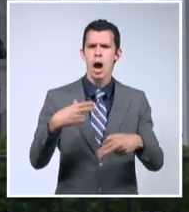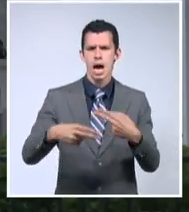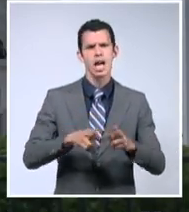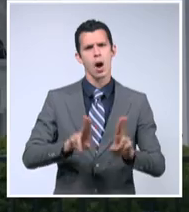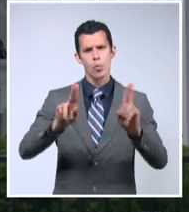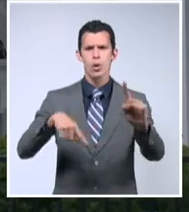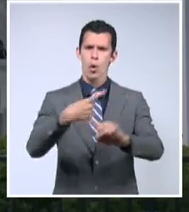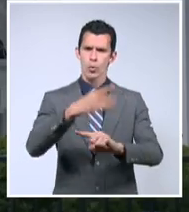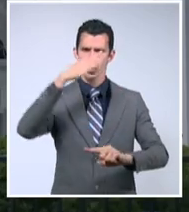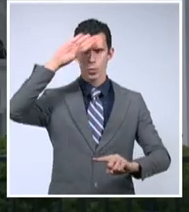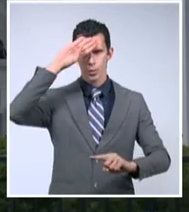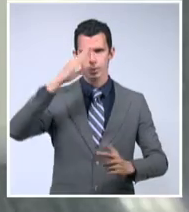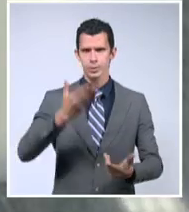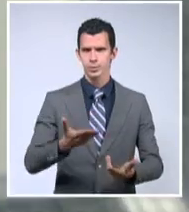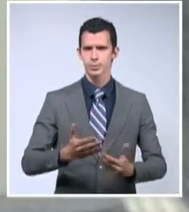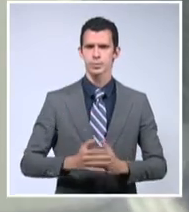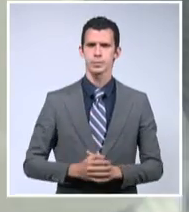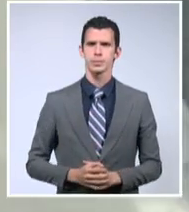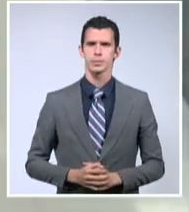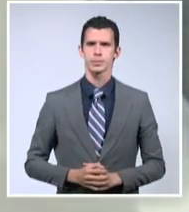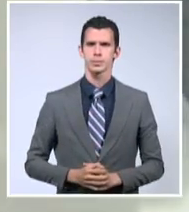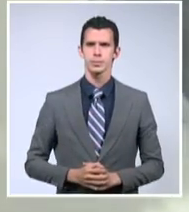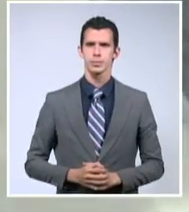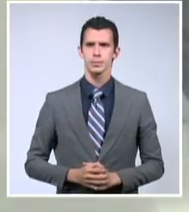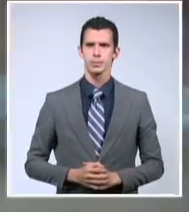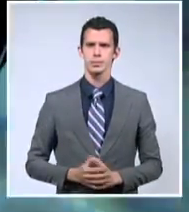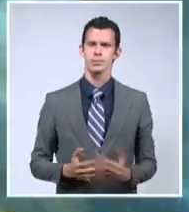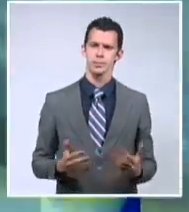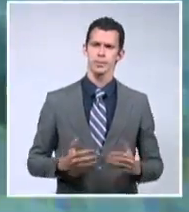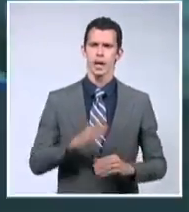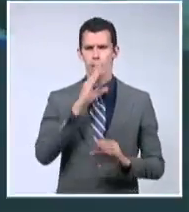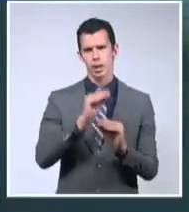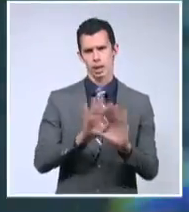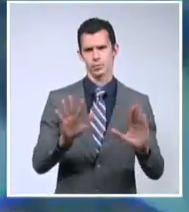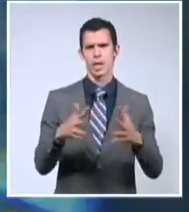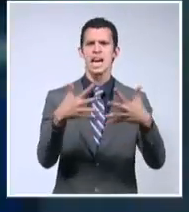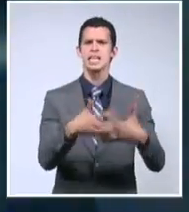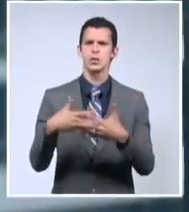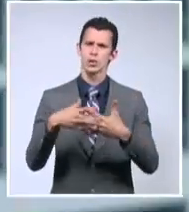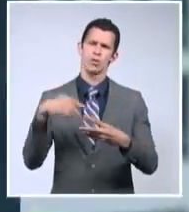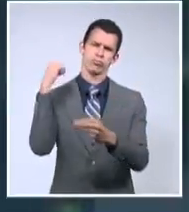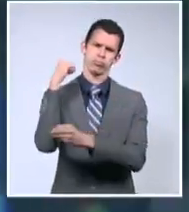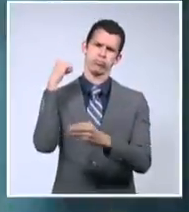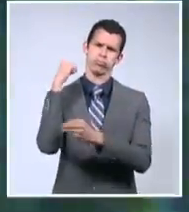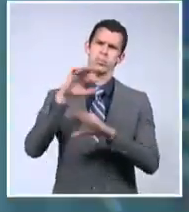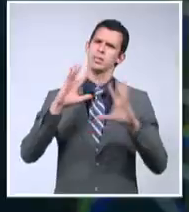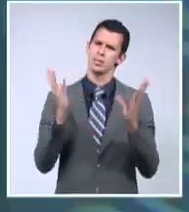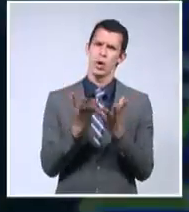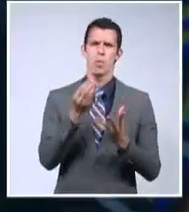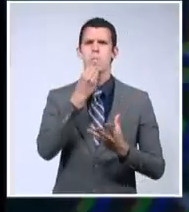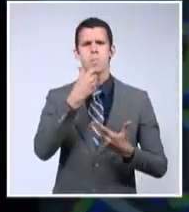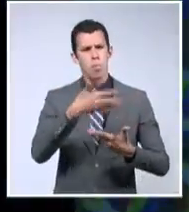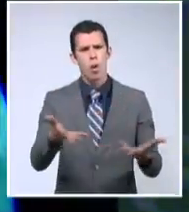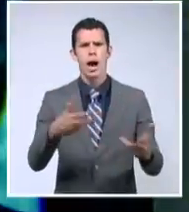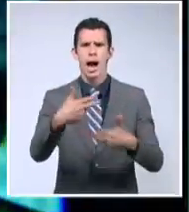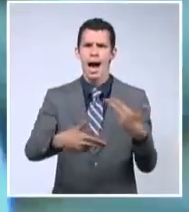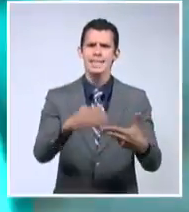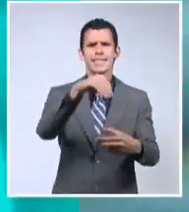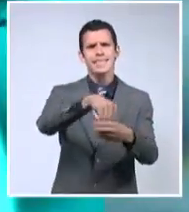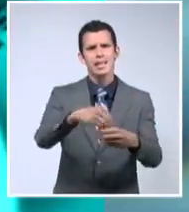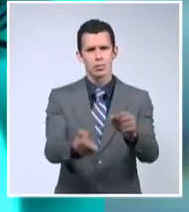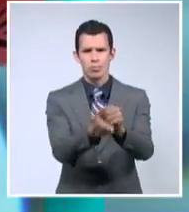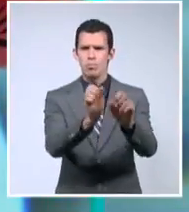agencias de aplicación de la ley tienen suficientes elementos sobre la organización y estímulo de actividades terroristas en su territorio